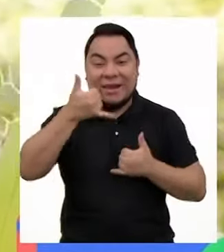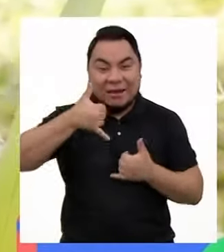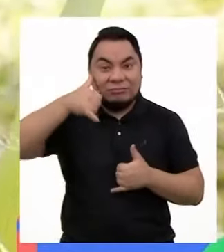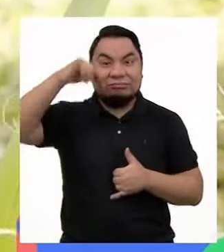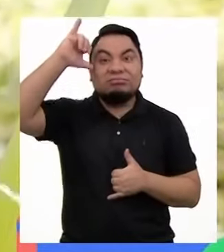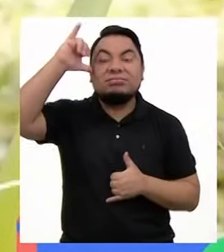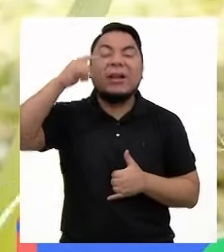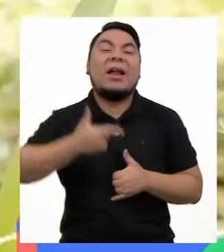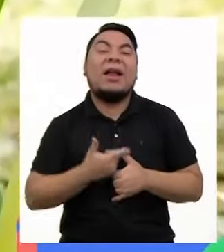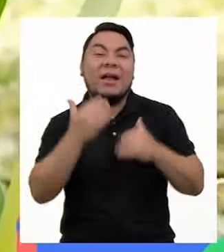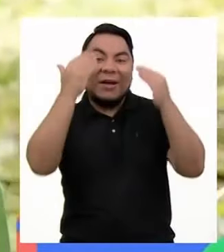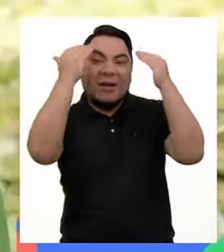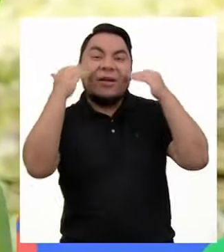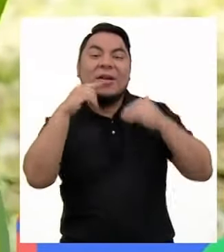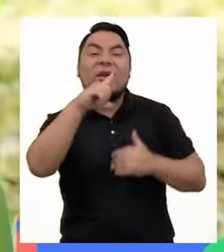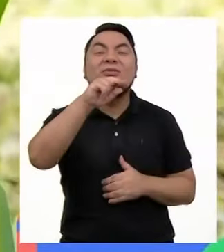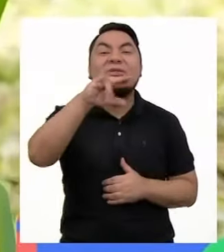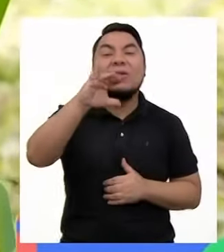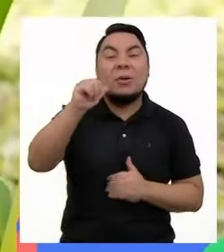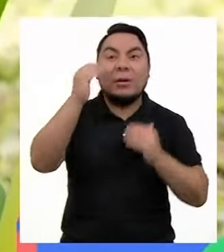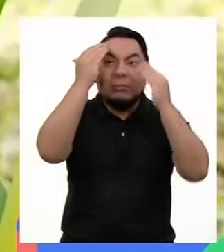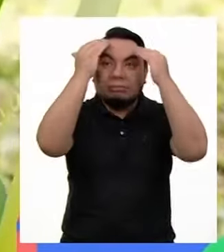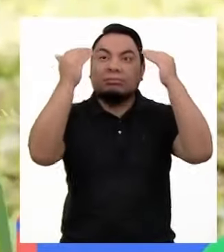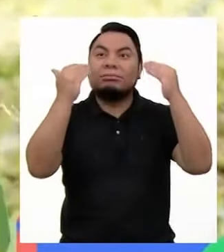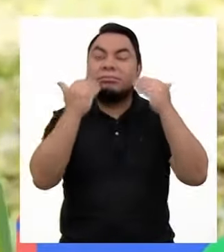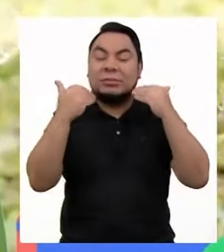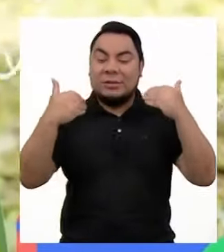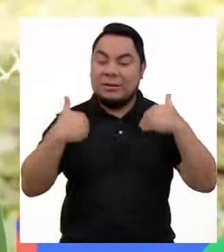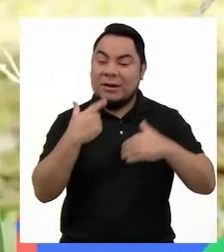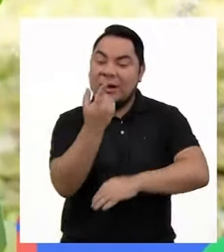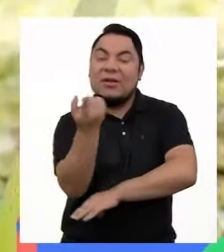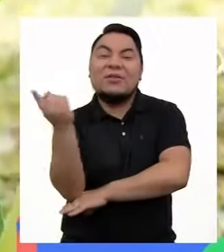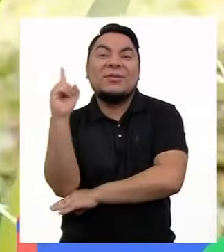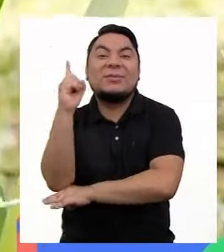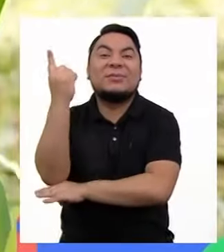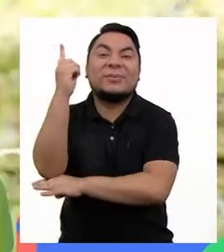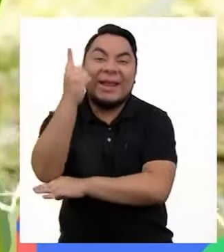la vaca Lola, tiene cabeza y tiene